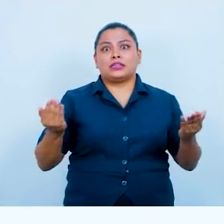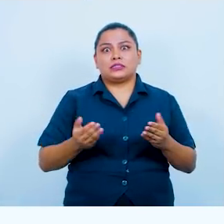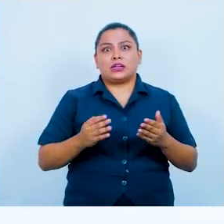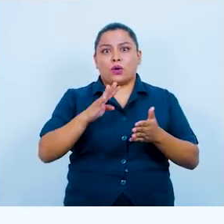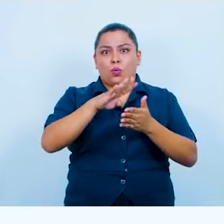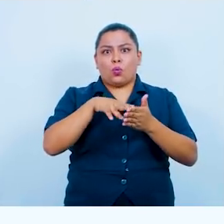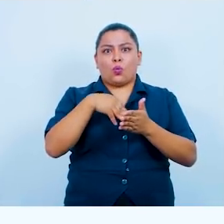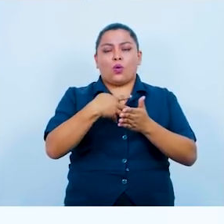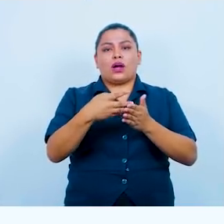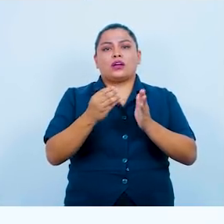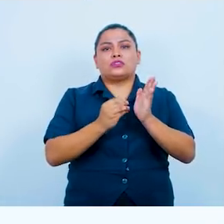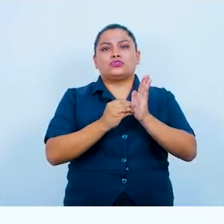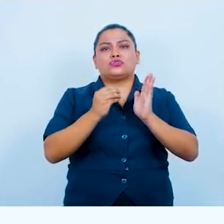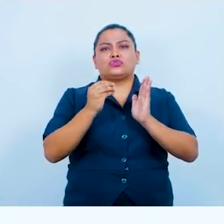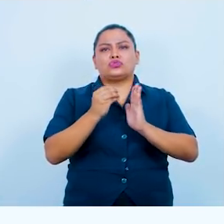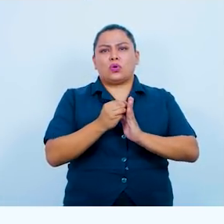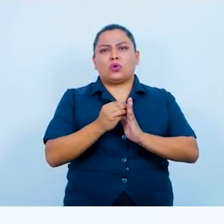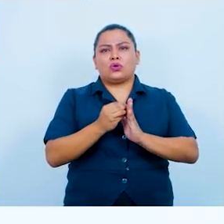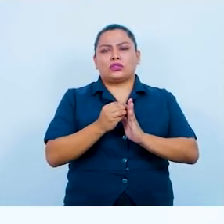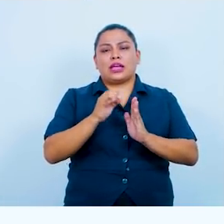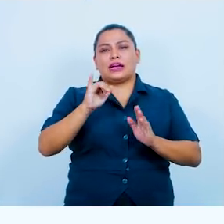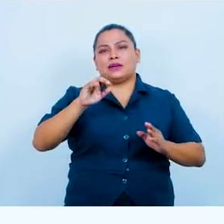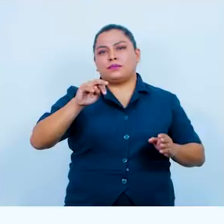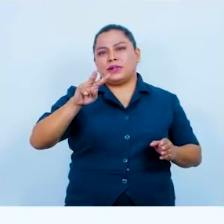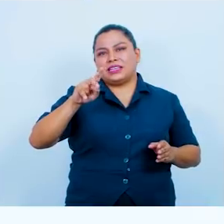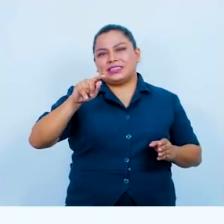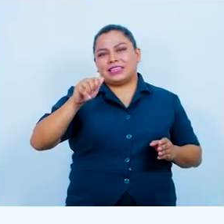cuadros de notas, inventarios o listas.